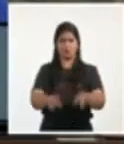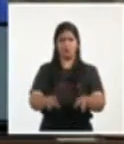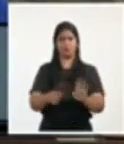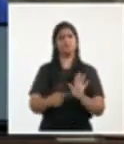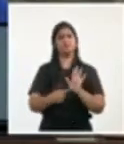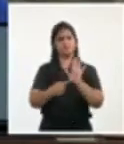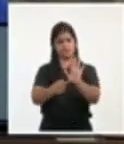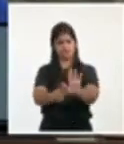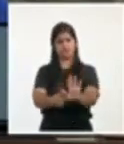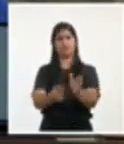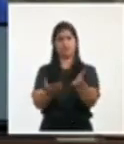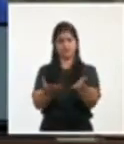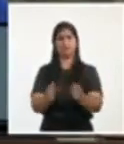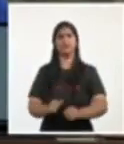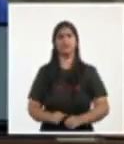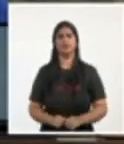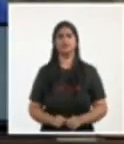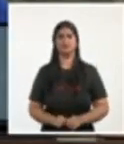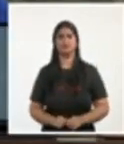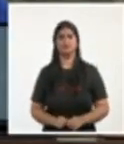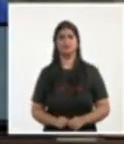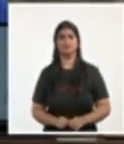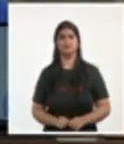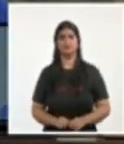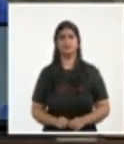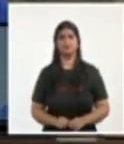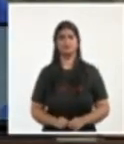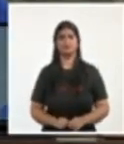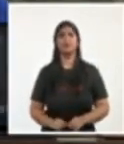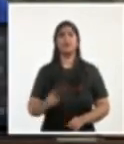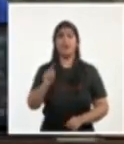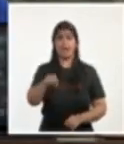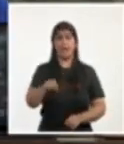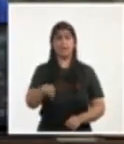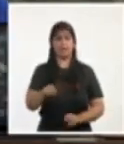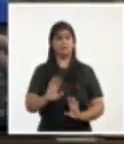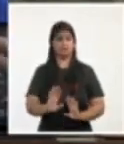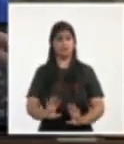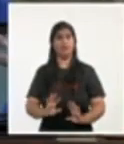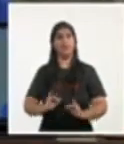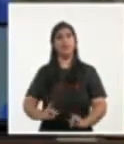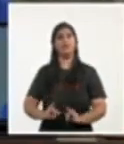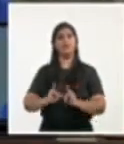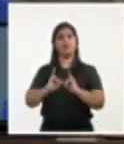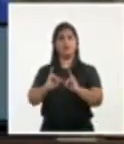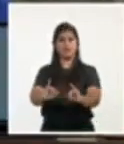ese tablero de mando. Aquí están los datos del día, hay varias curvas